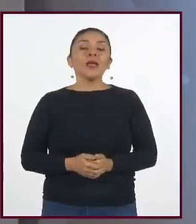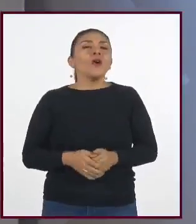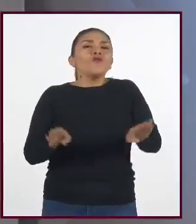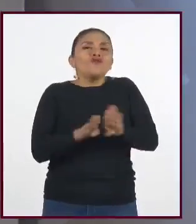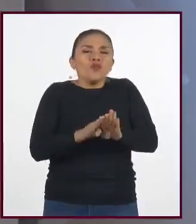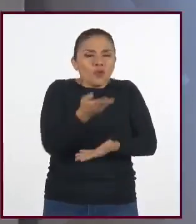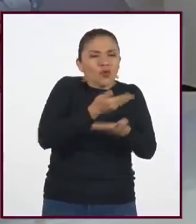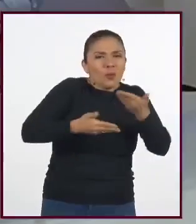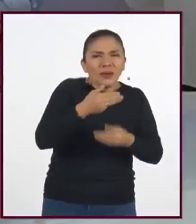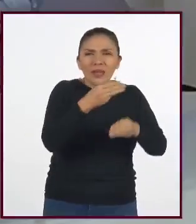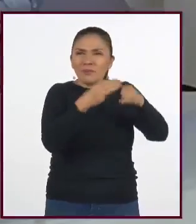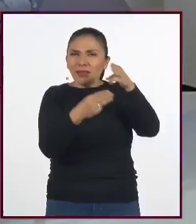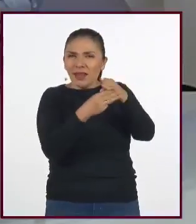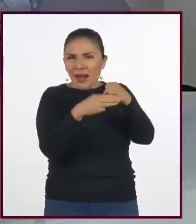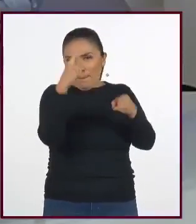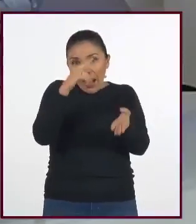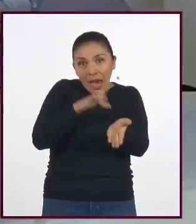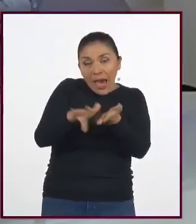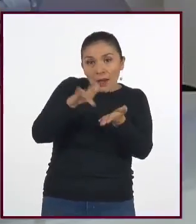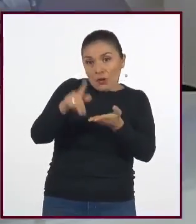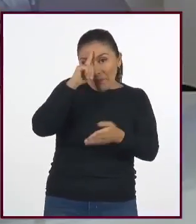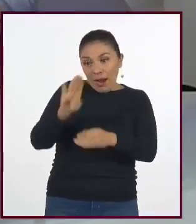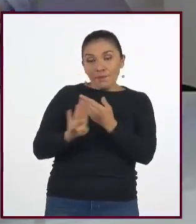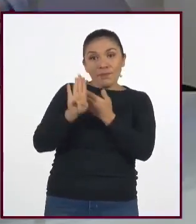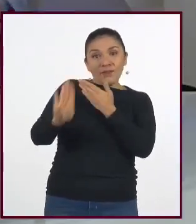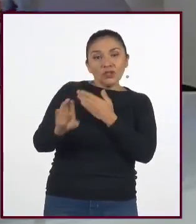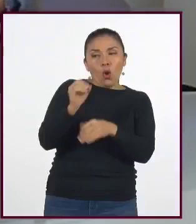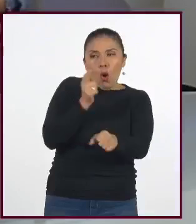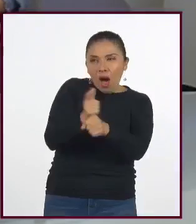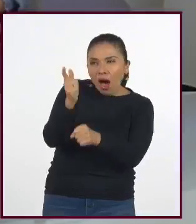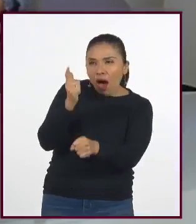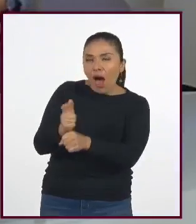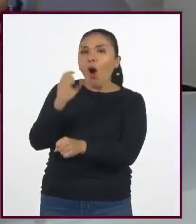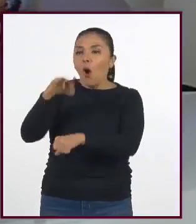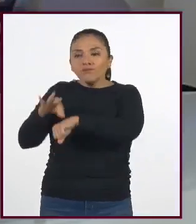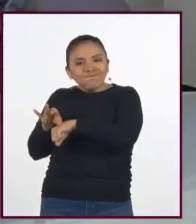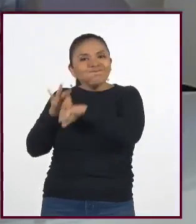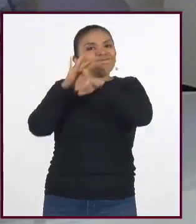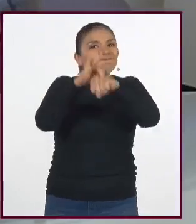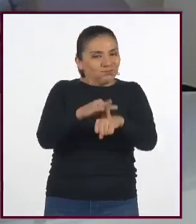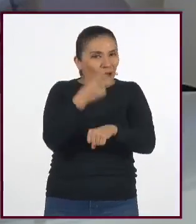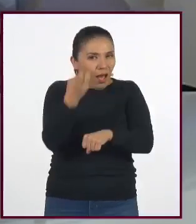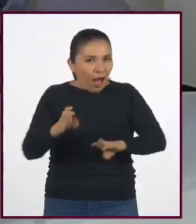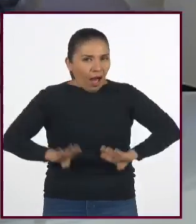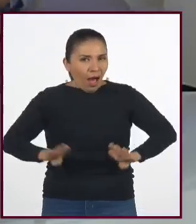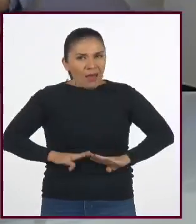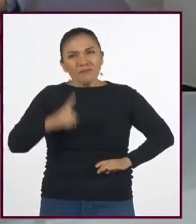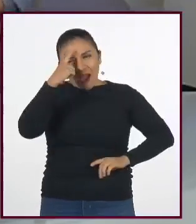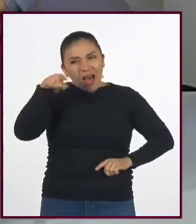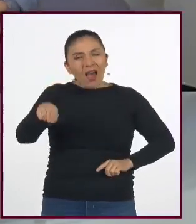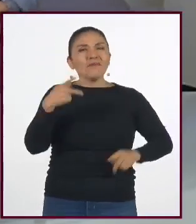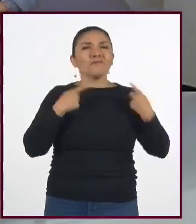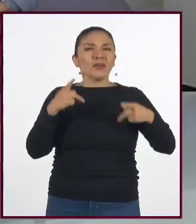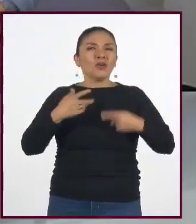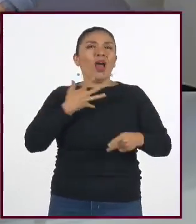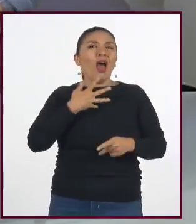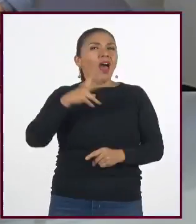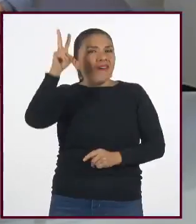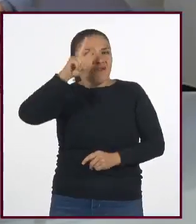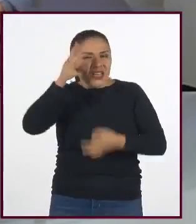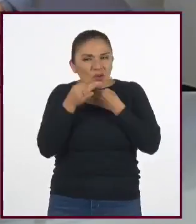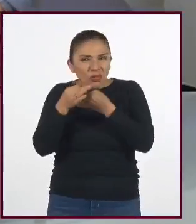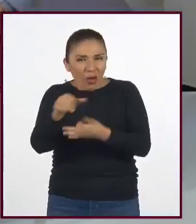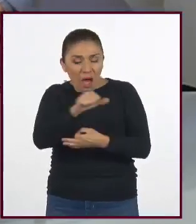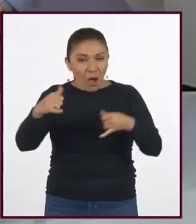y material de apoyo para la prevención, detección y canalización de conductas asociadas al consumo de sustancias en